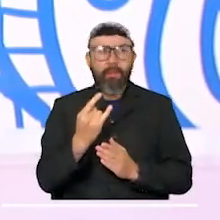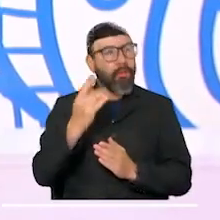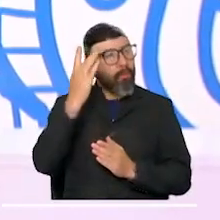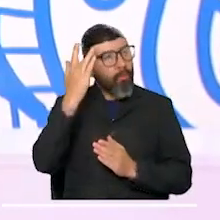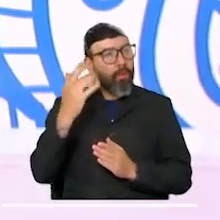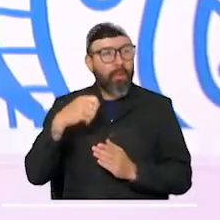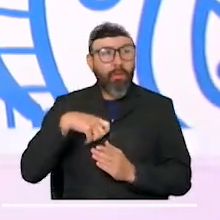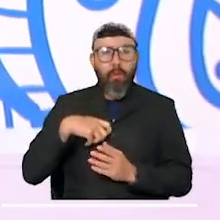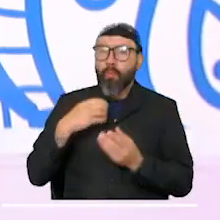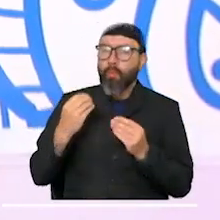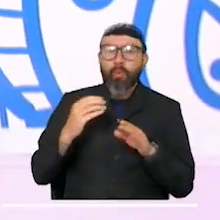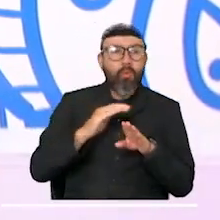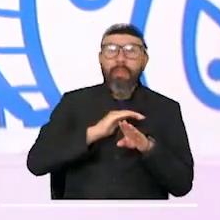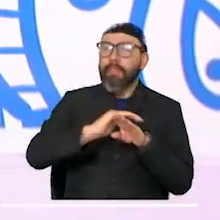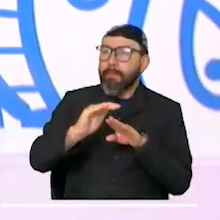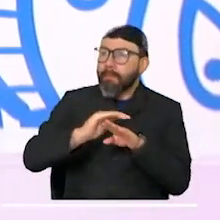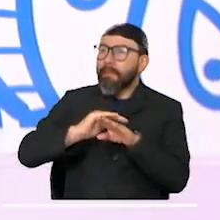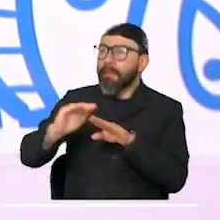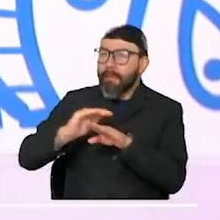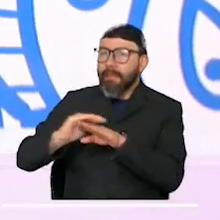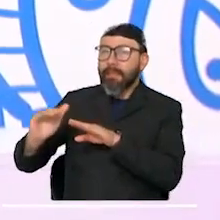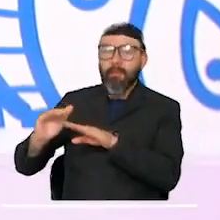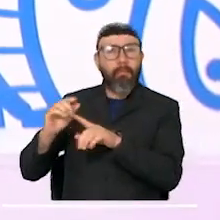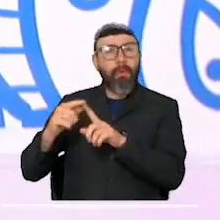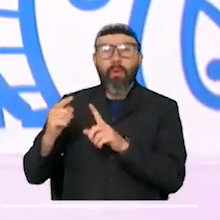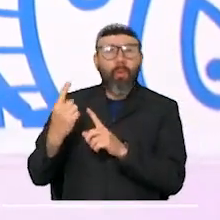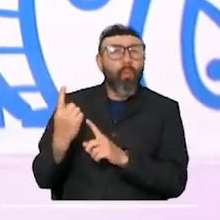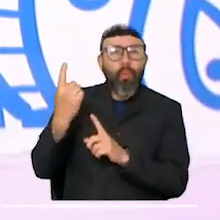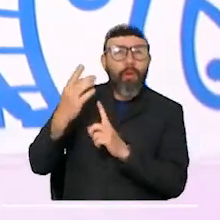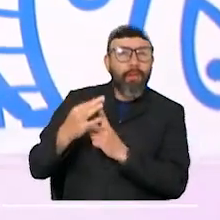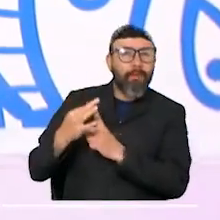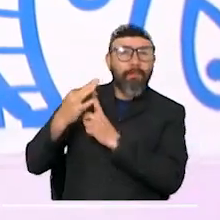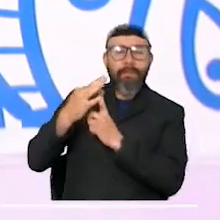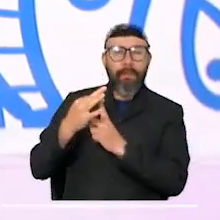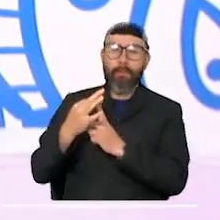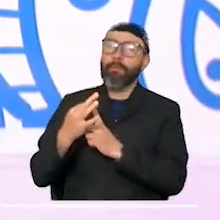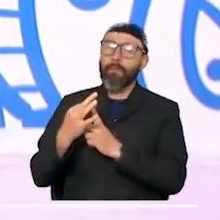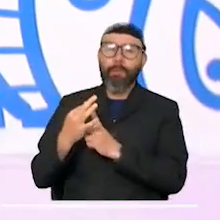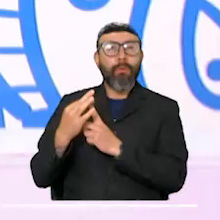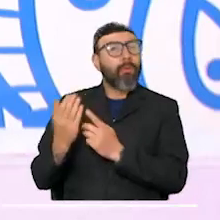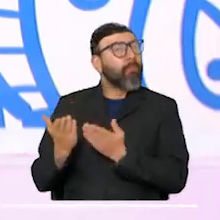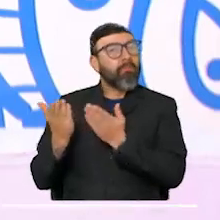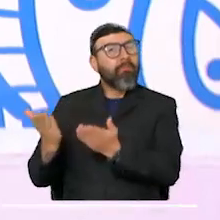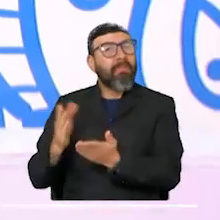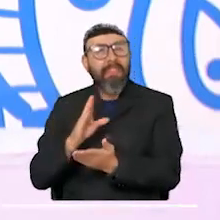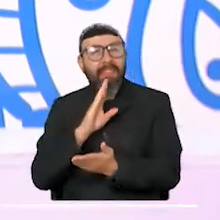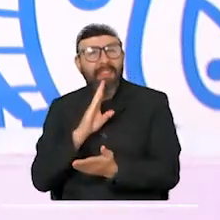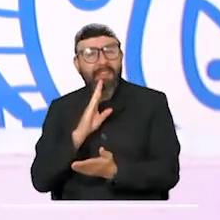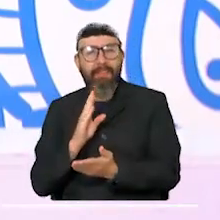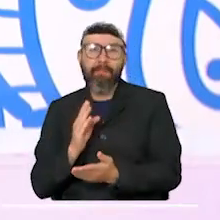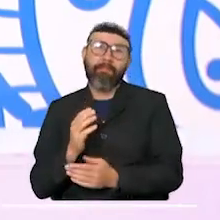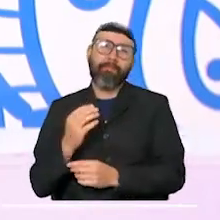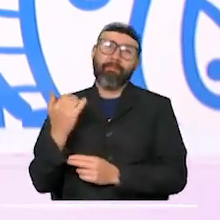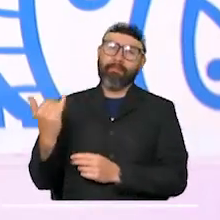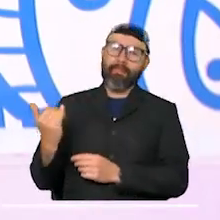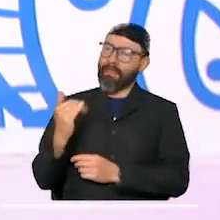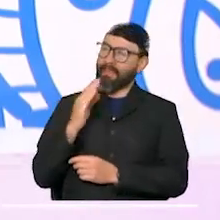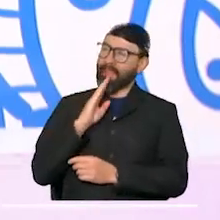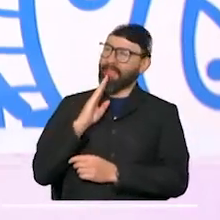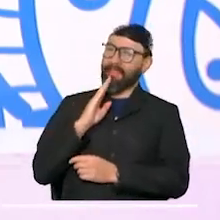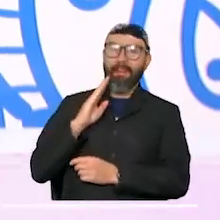invitadas aquí pero una especial señoras y señores le presento la vagina